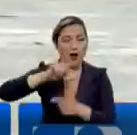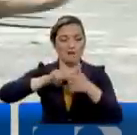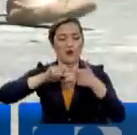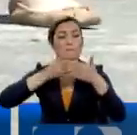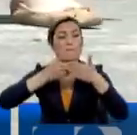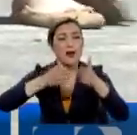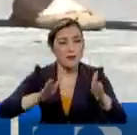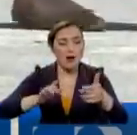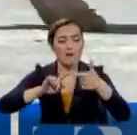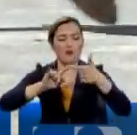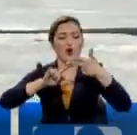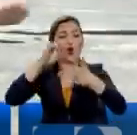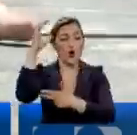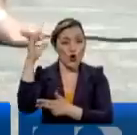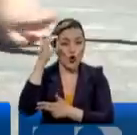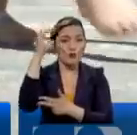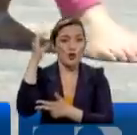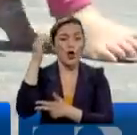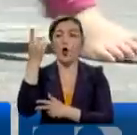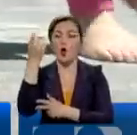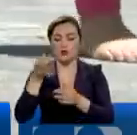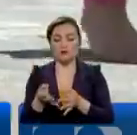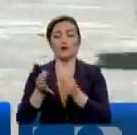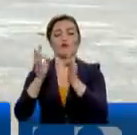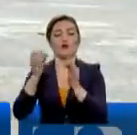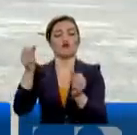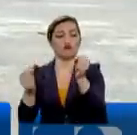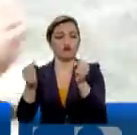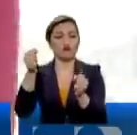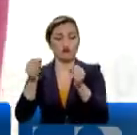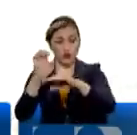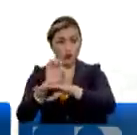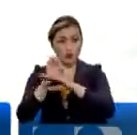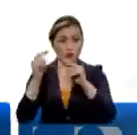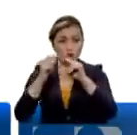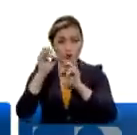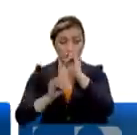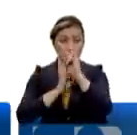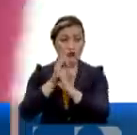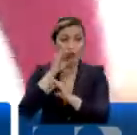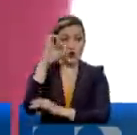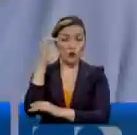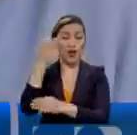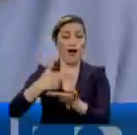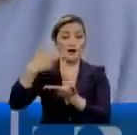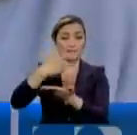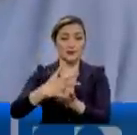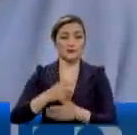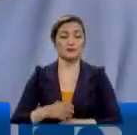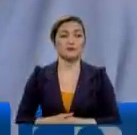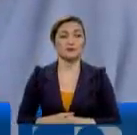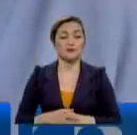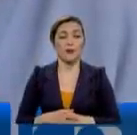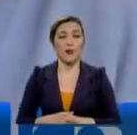Panamá y a Colombia. El 11 de febrero ingresó a Ecuador vía terrestre por el puente internacional de Rumichaca en Carchi. La noche de